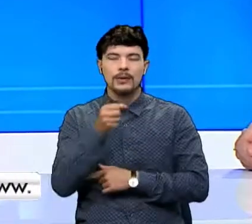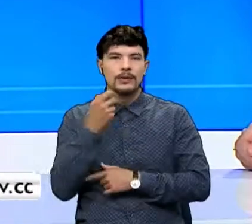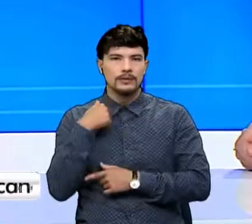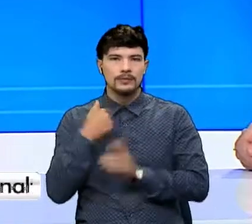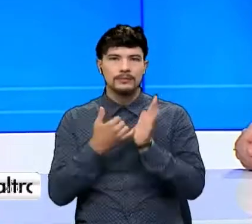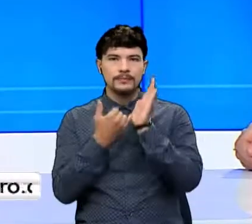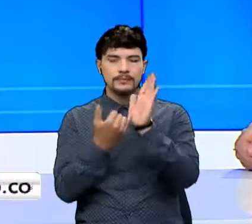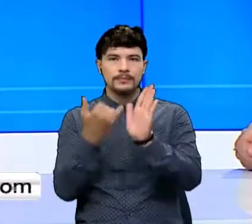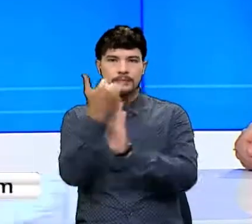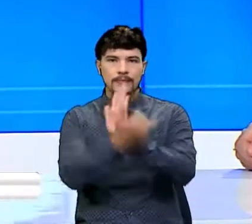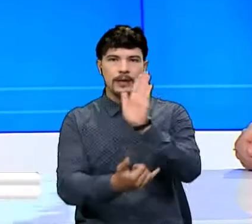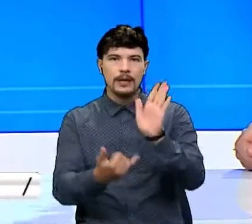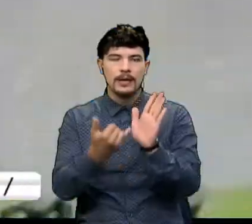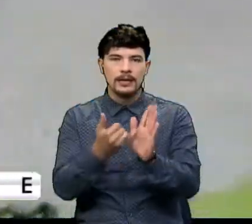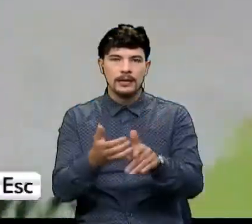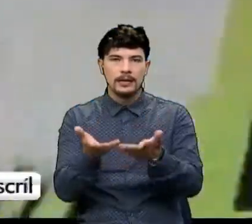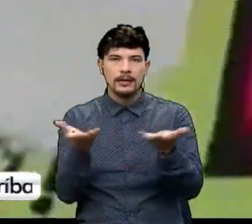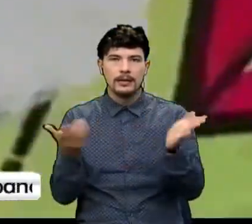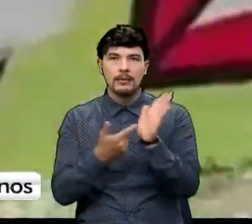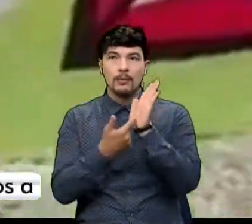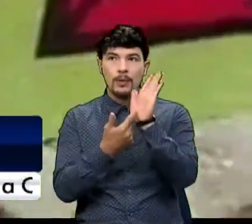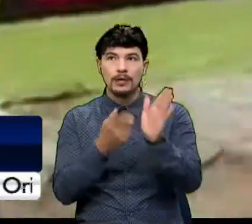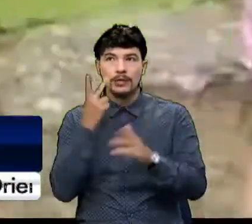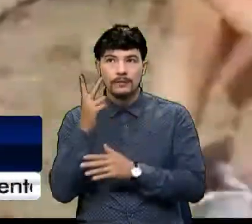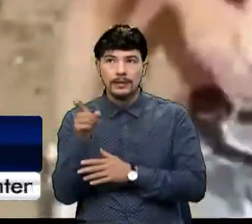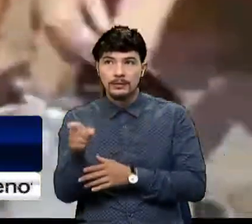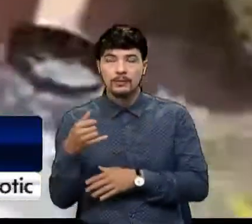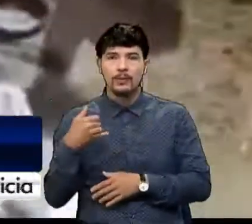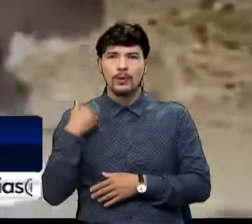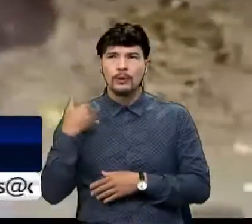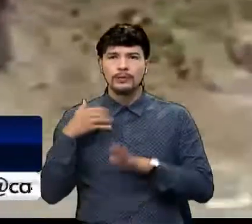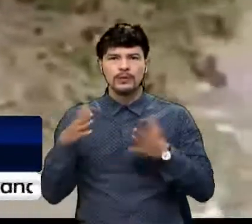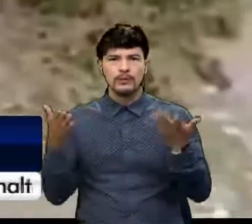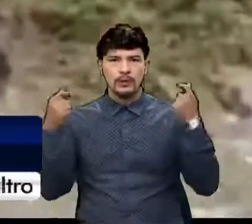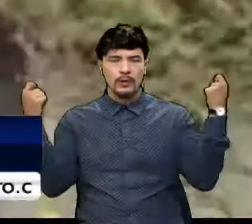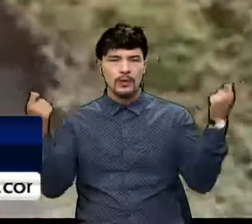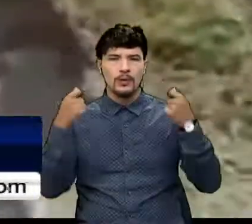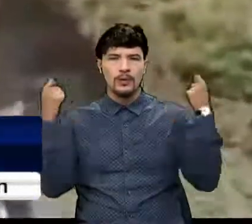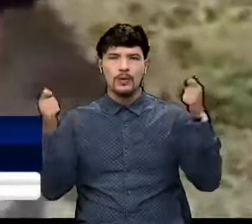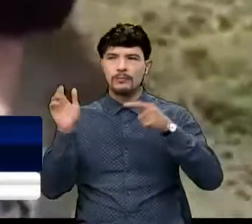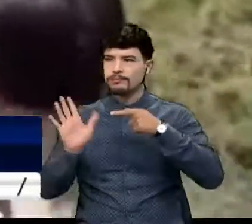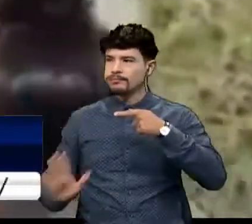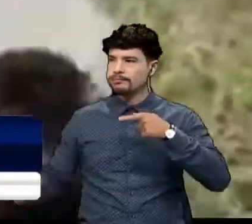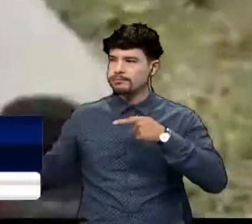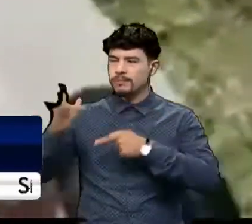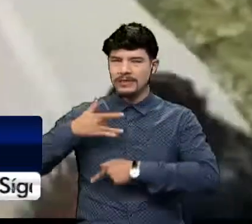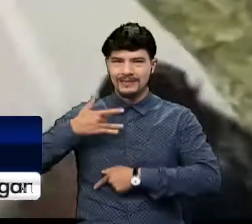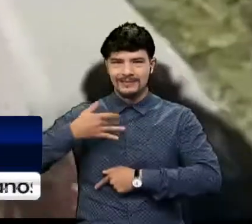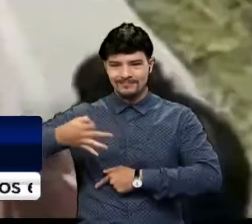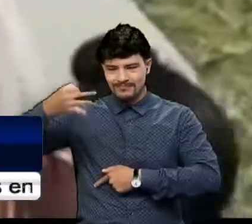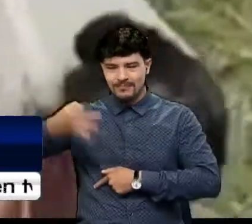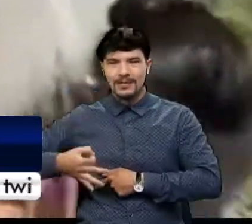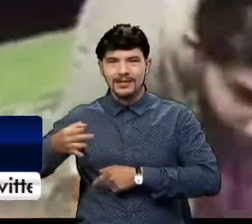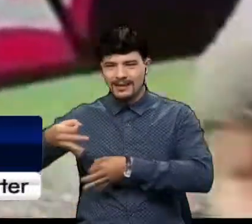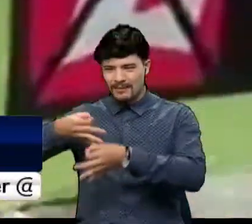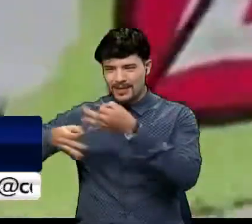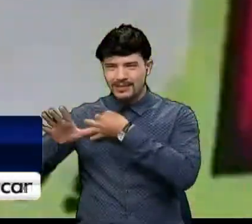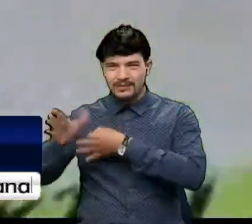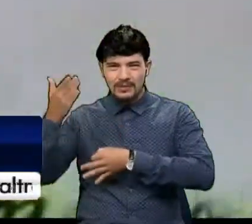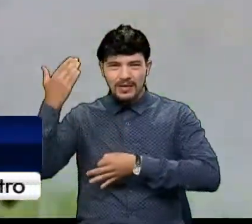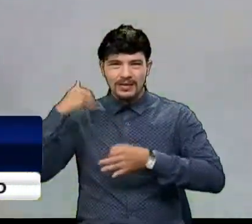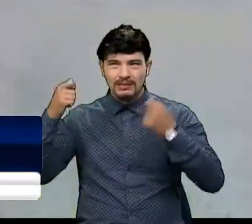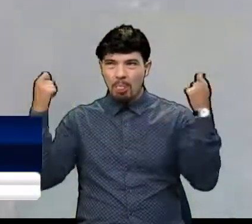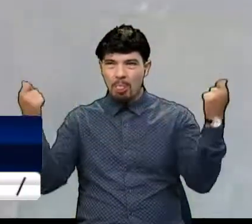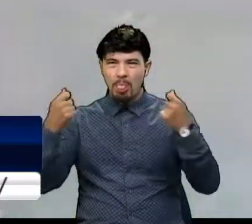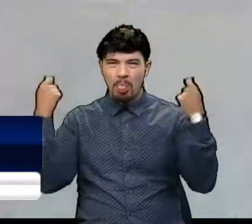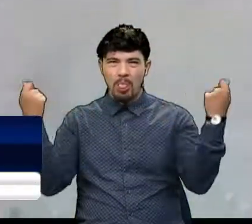esta que es nuestra imagen del día y muestra cómo jóvenes a través de la campaña Muros con Sentido reemplazan los muros pintados con publicidad